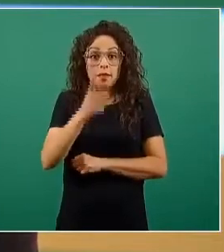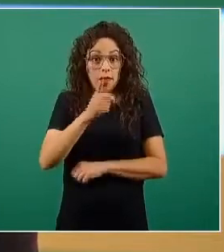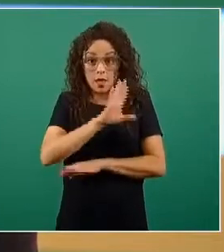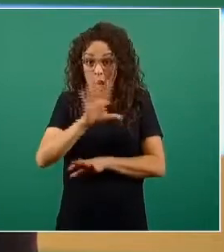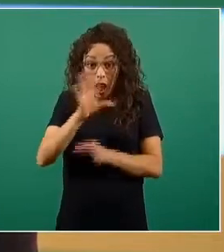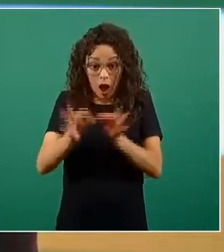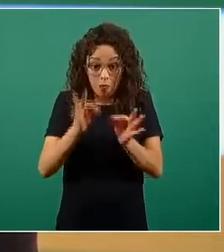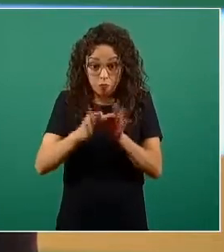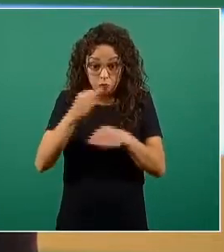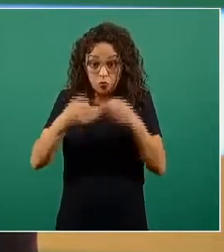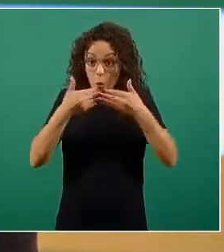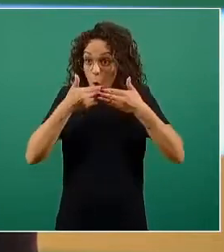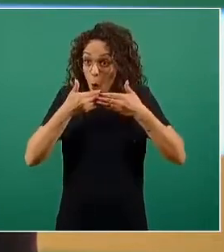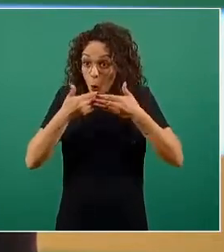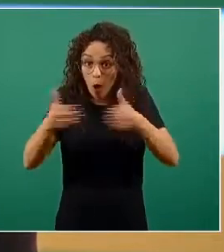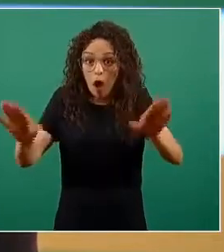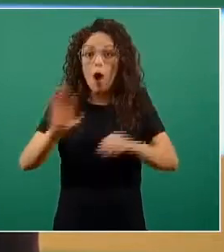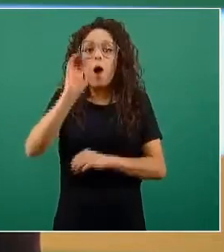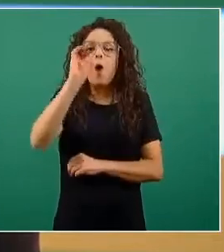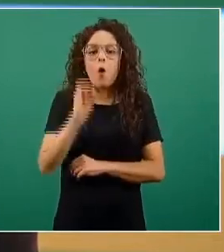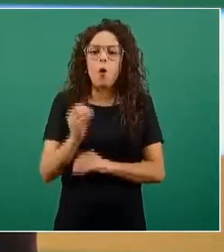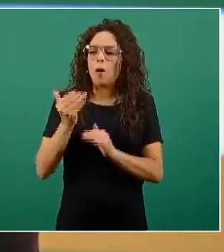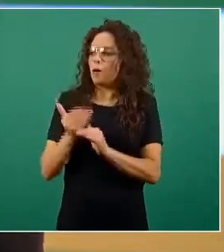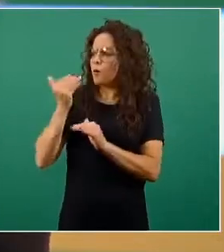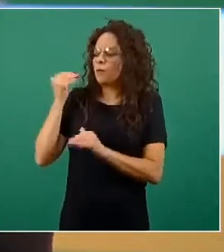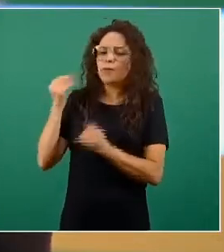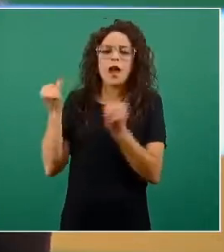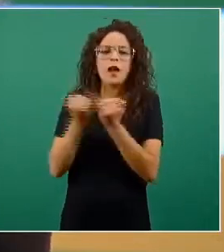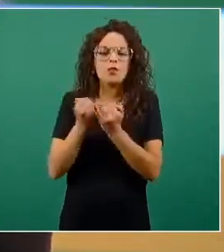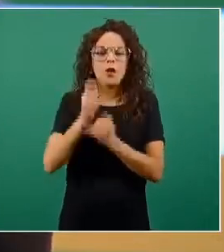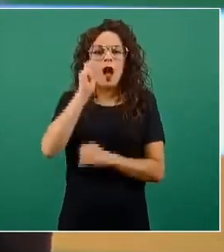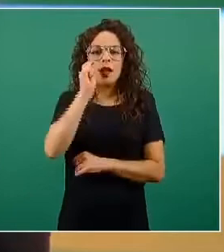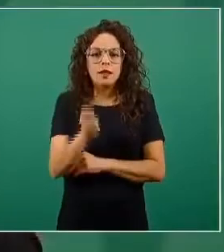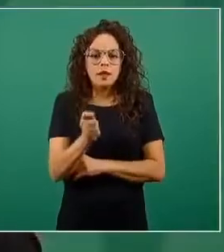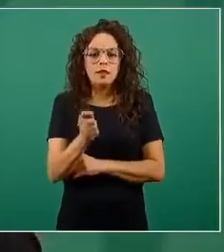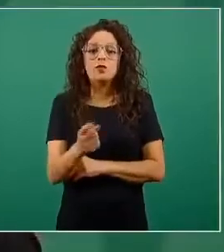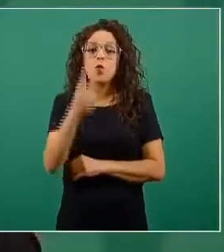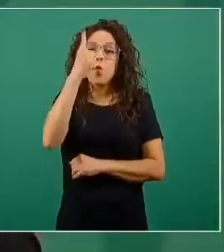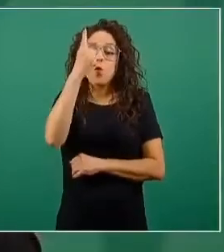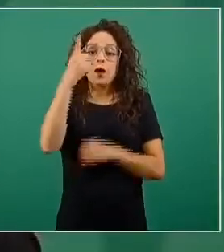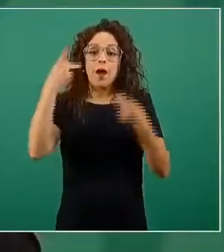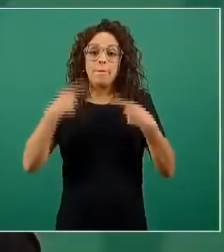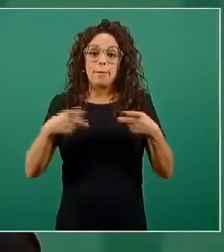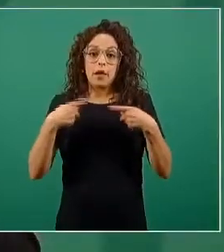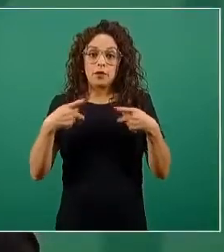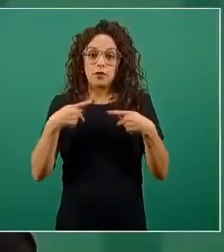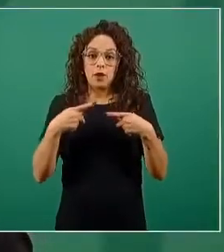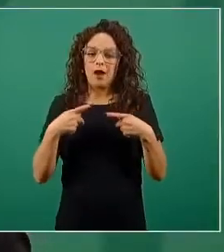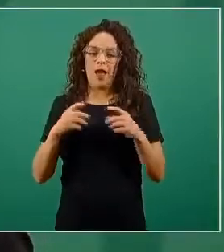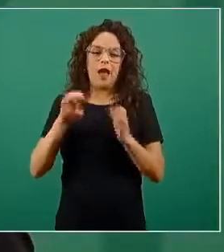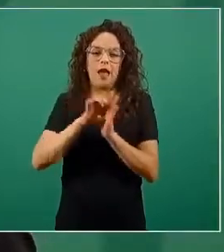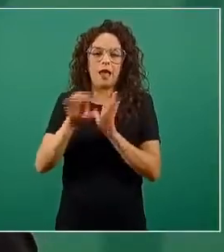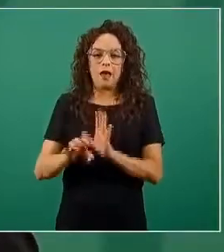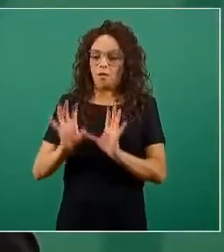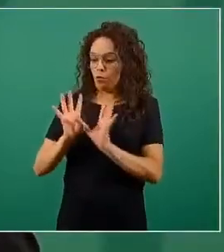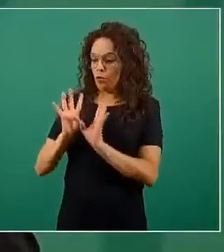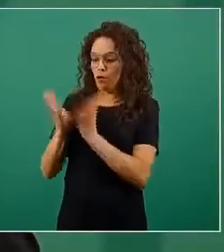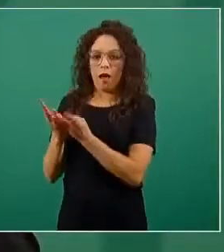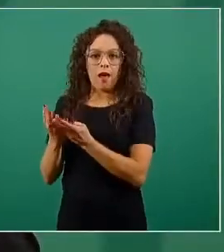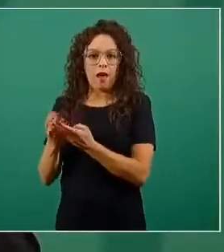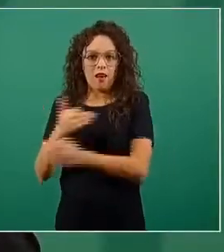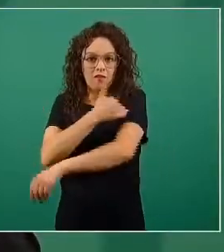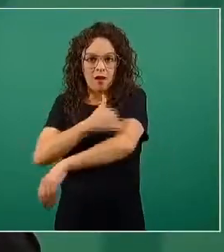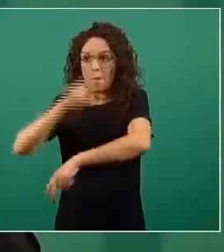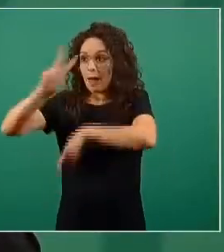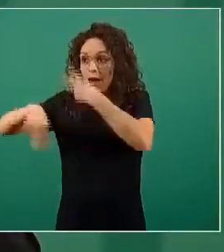se ha manejado en momentos anteriores, de que únicamente puede ingresar una sola persona de la familia. Y obviamente entiendo que